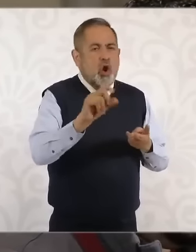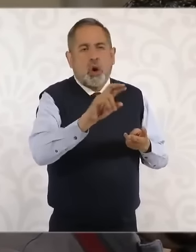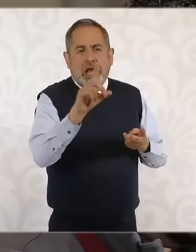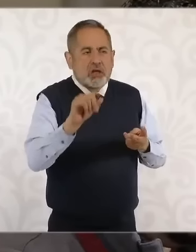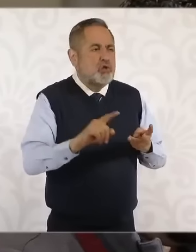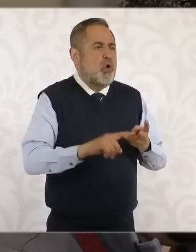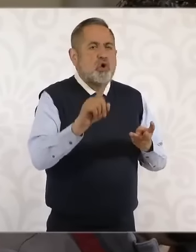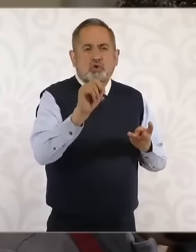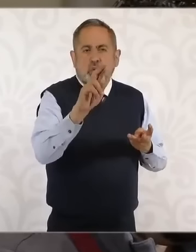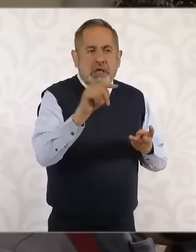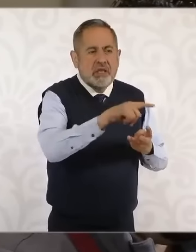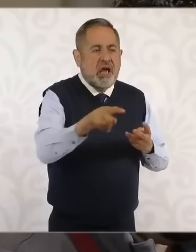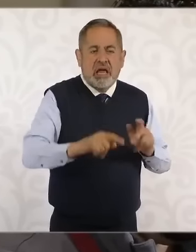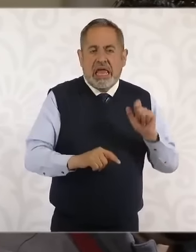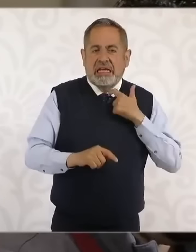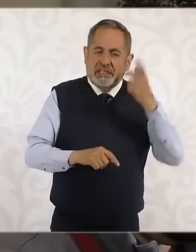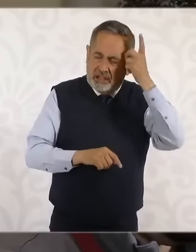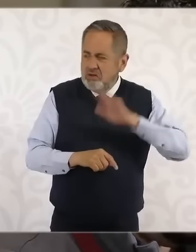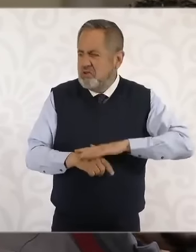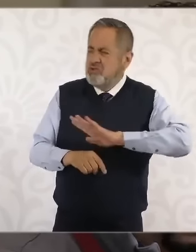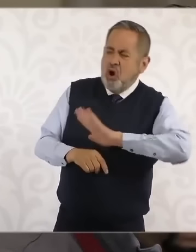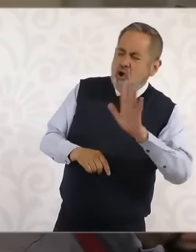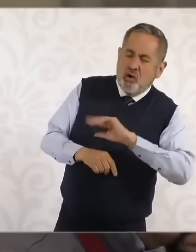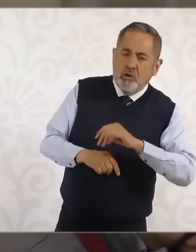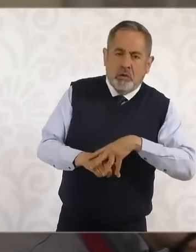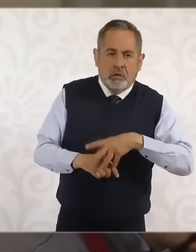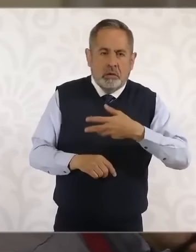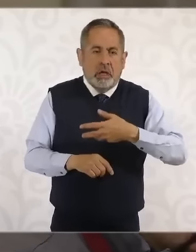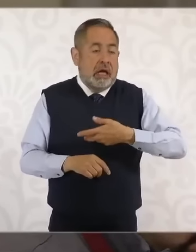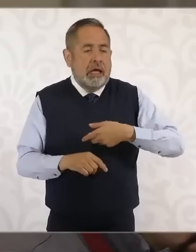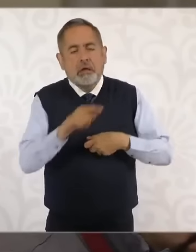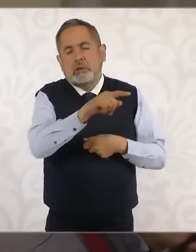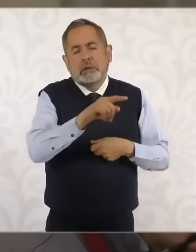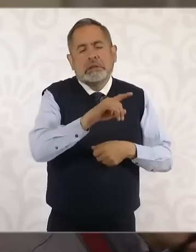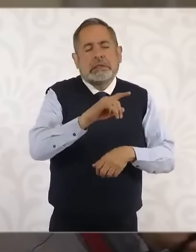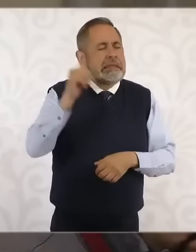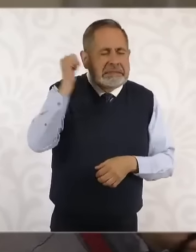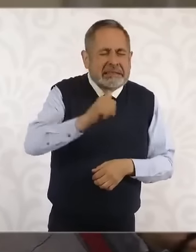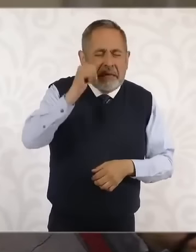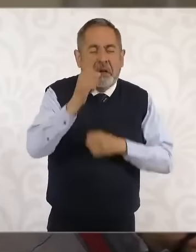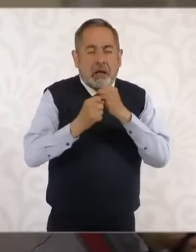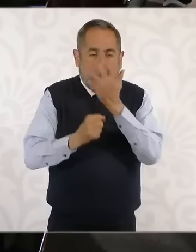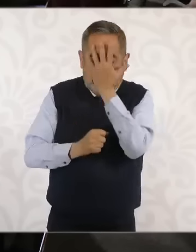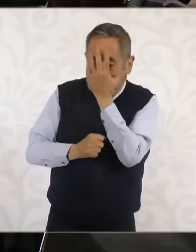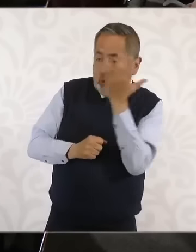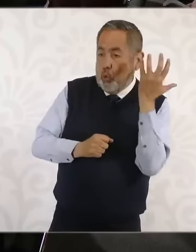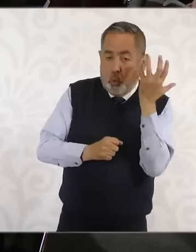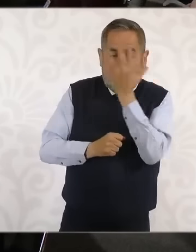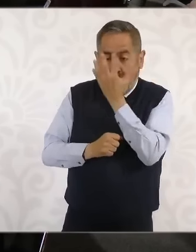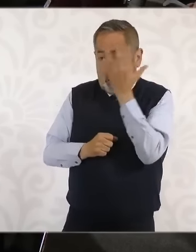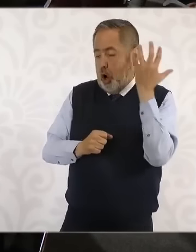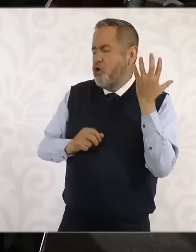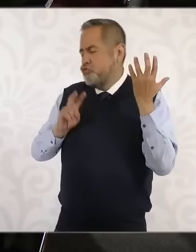Córdoba, pues que ya se quitaron la máscara de ciudadanos, siempre navegaron con esa idea de que